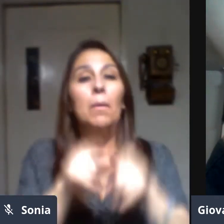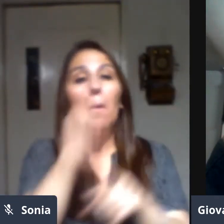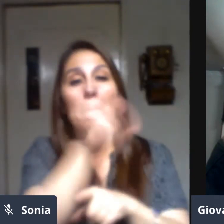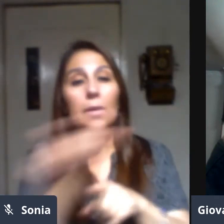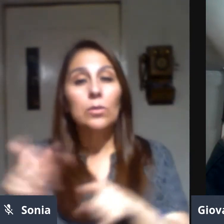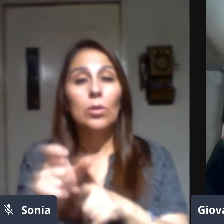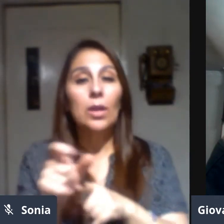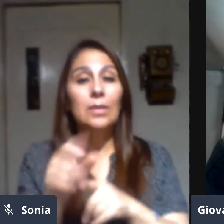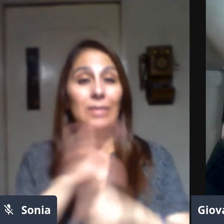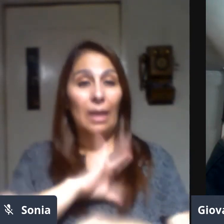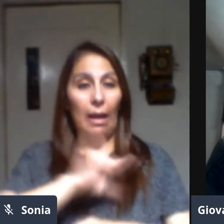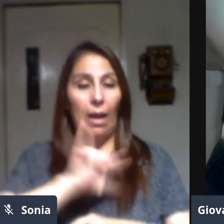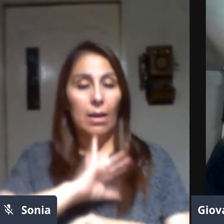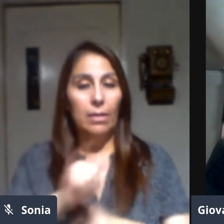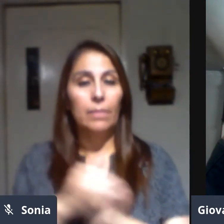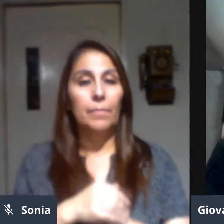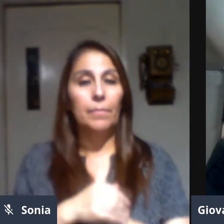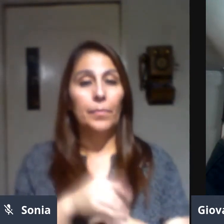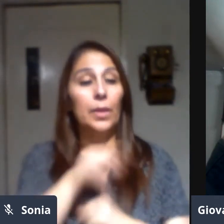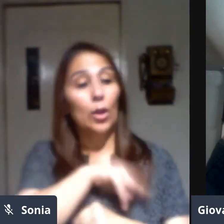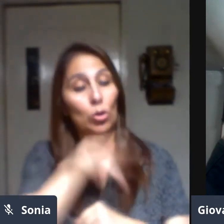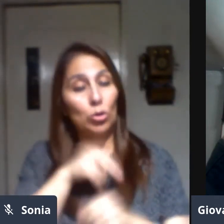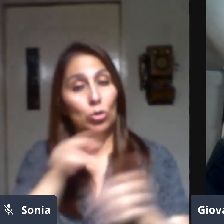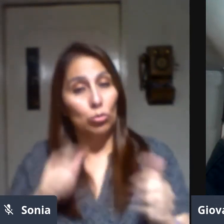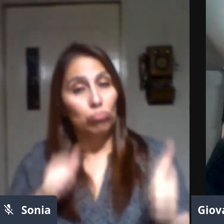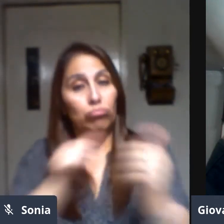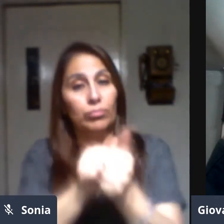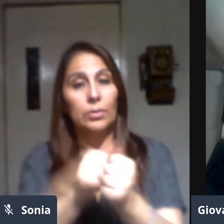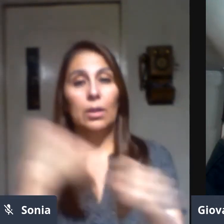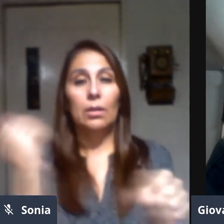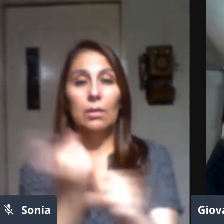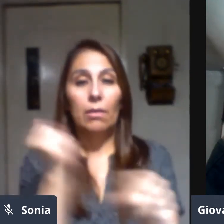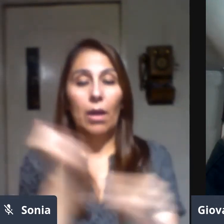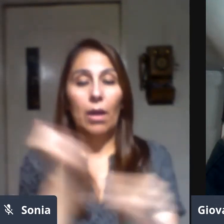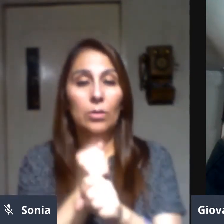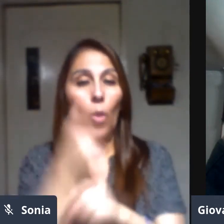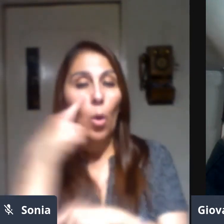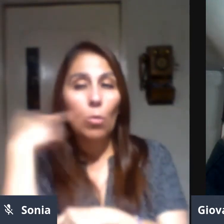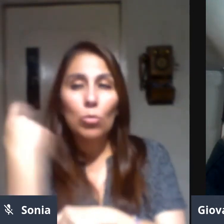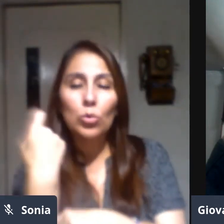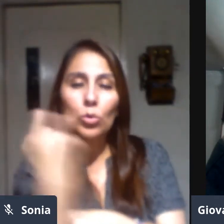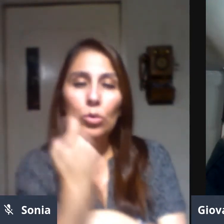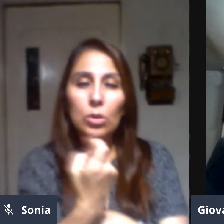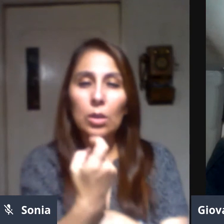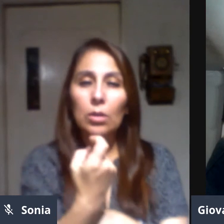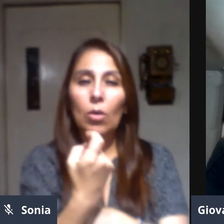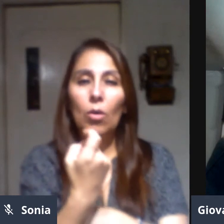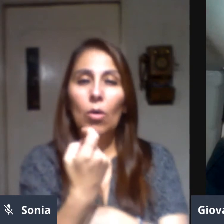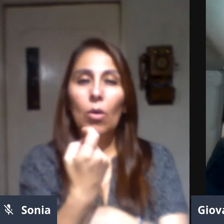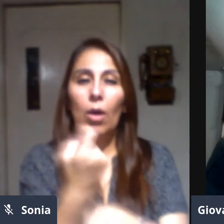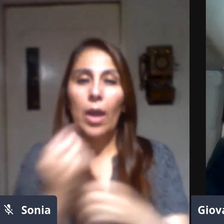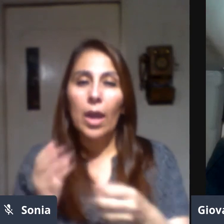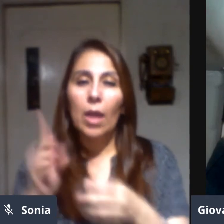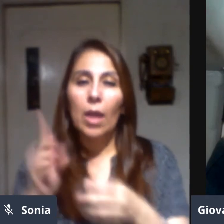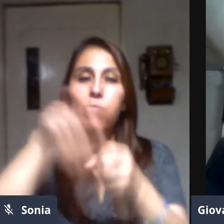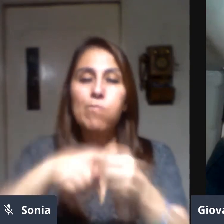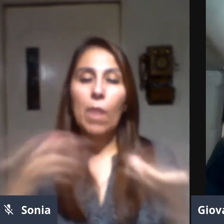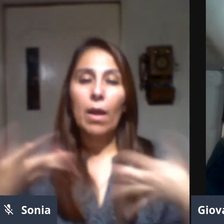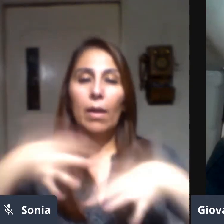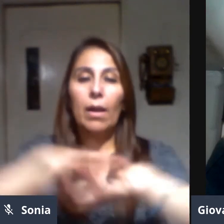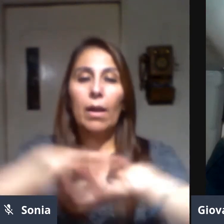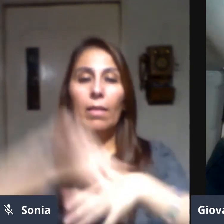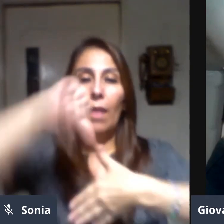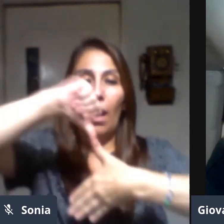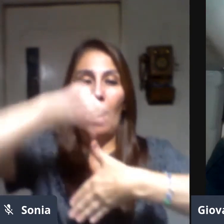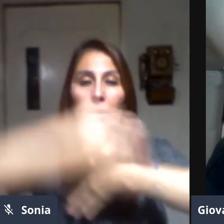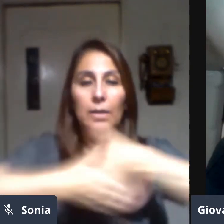con quienes estamos pues trabajando también buscando a ser parte de la red latinoamericana de cuento